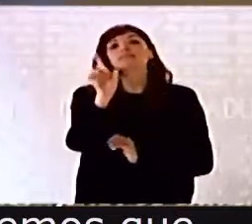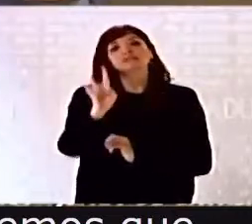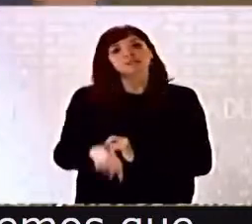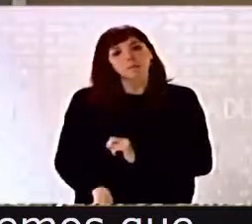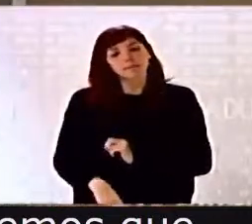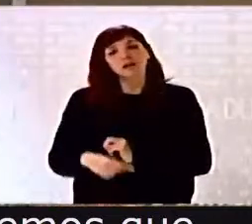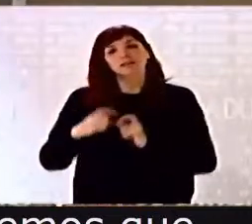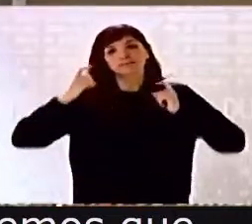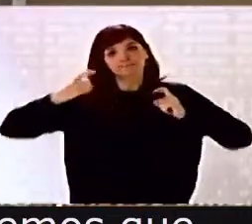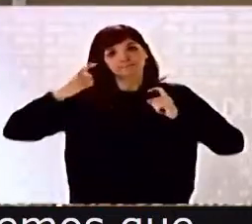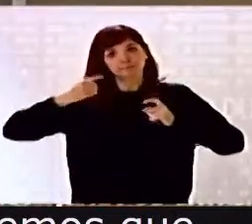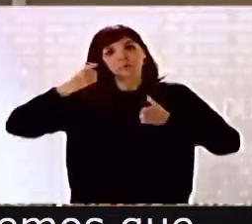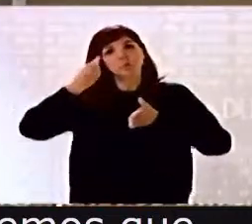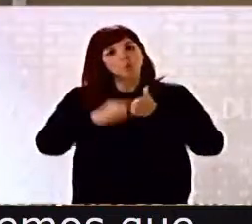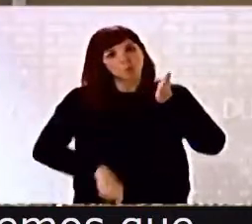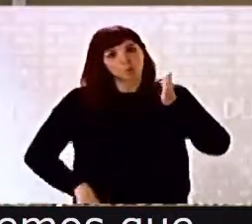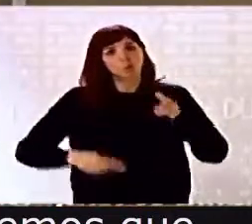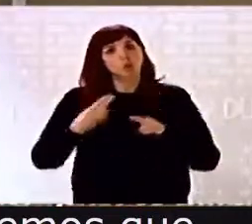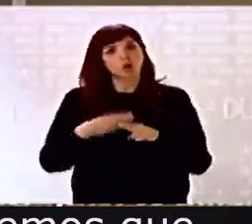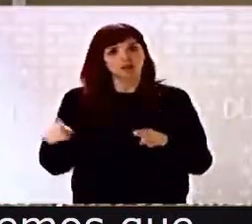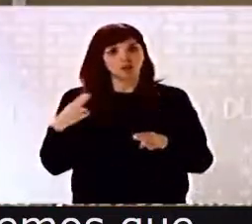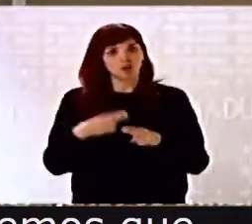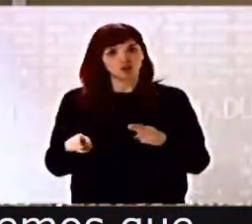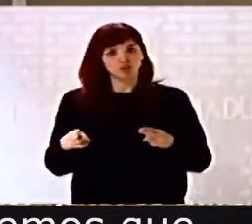que emplear a fondo la política.